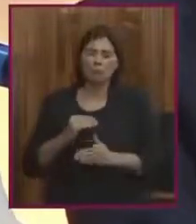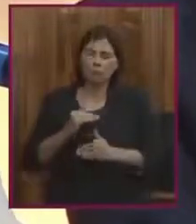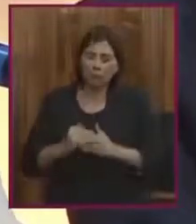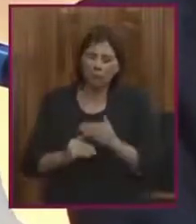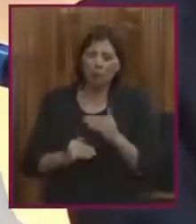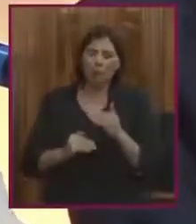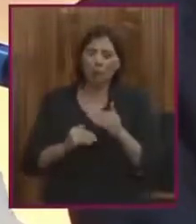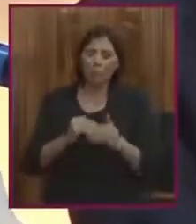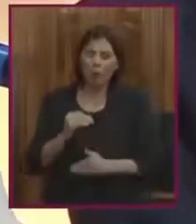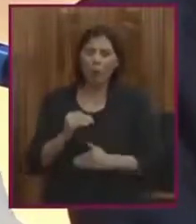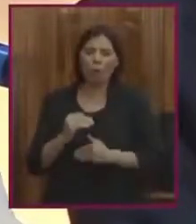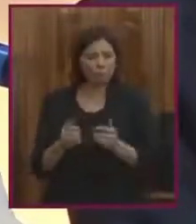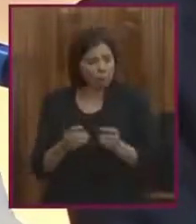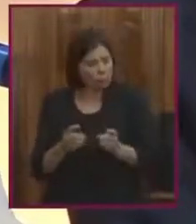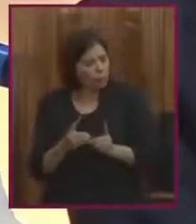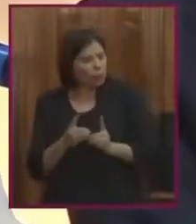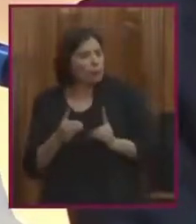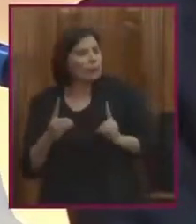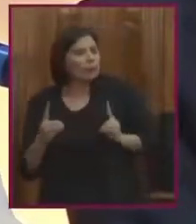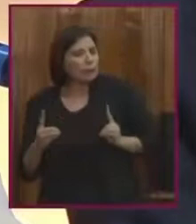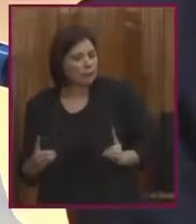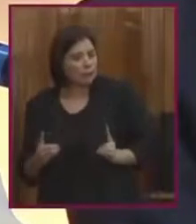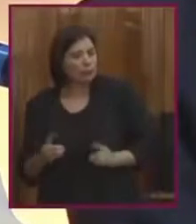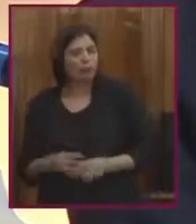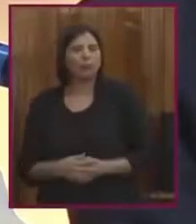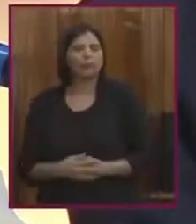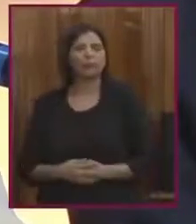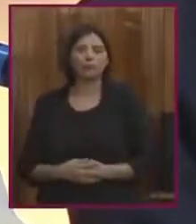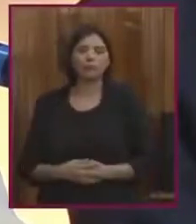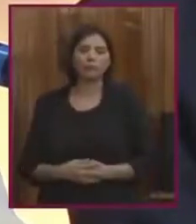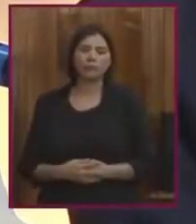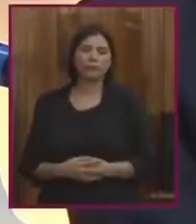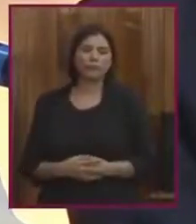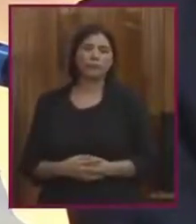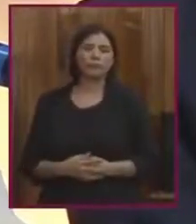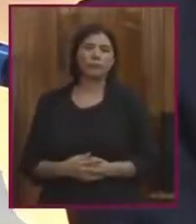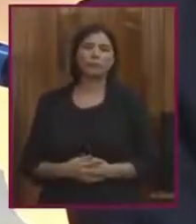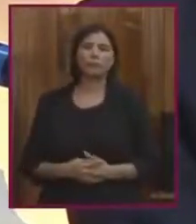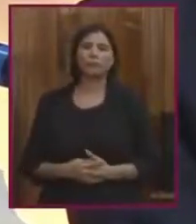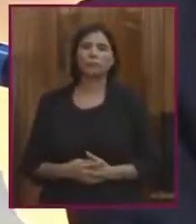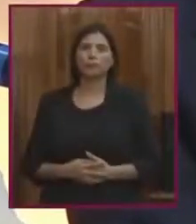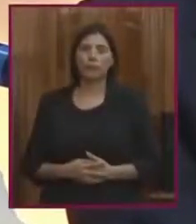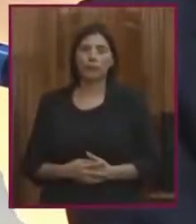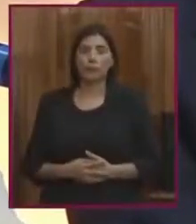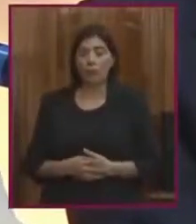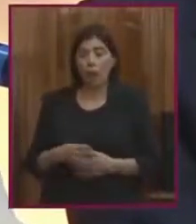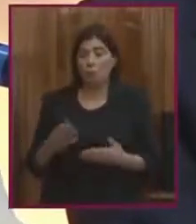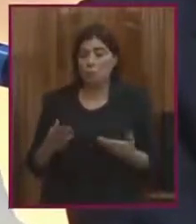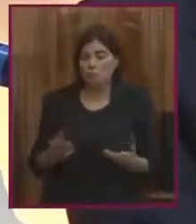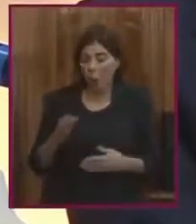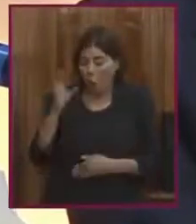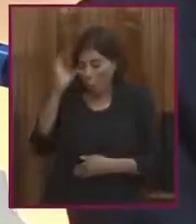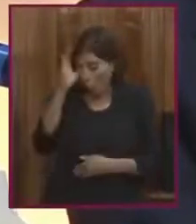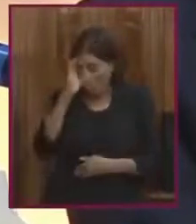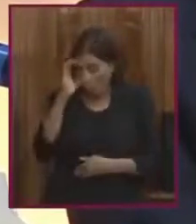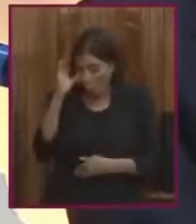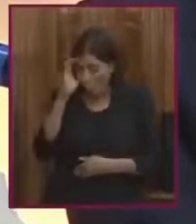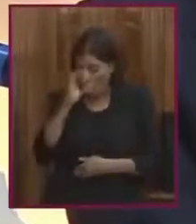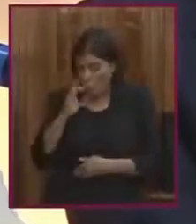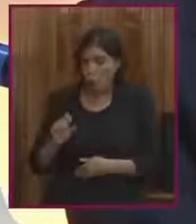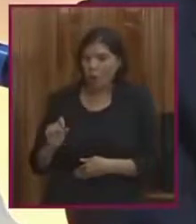tiempo, burocráticamente se acentuó esta cuestión, se fue desdibujando y cultura y educación